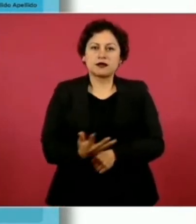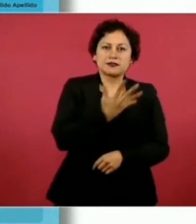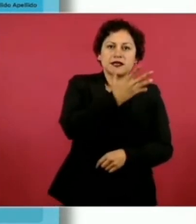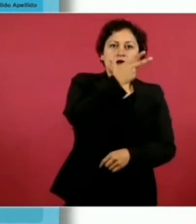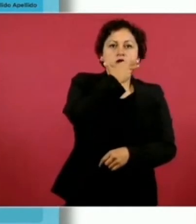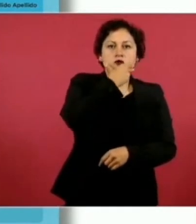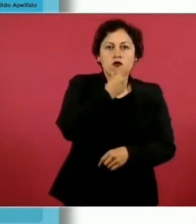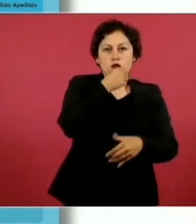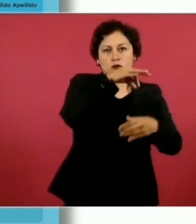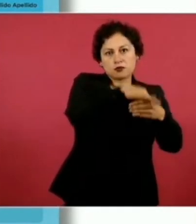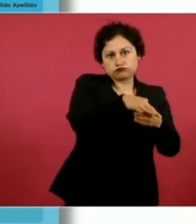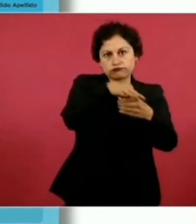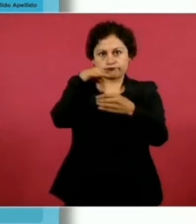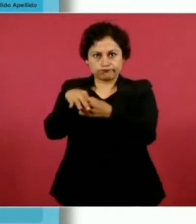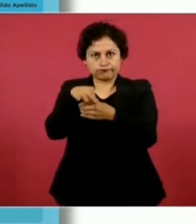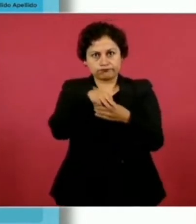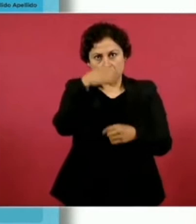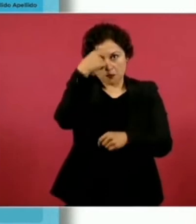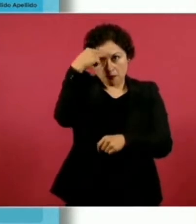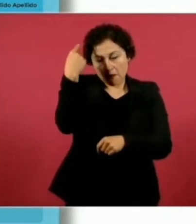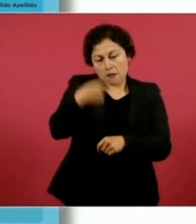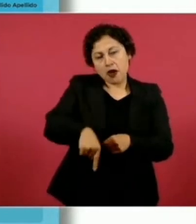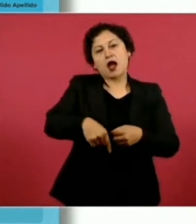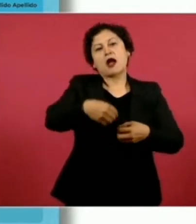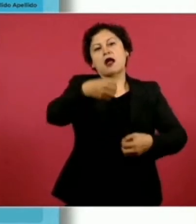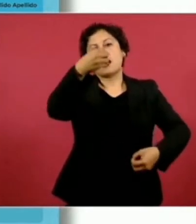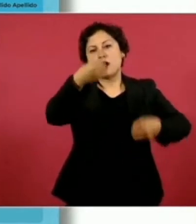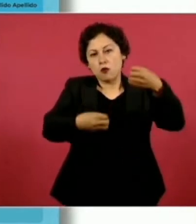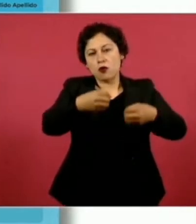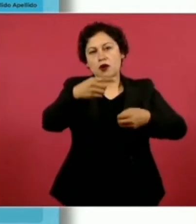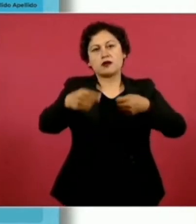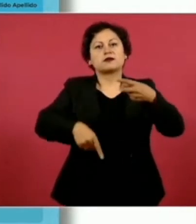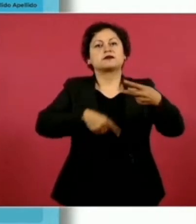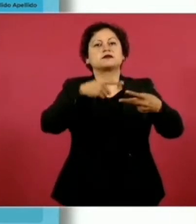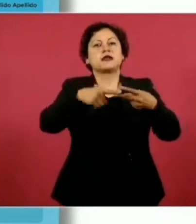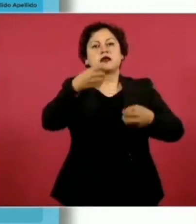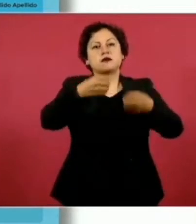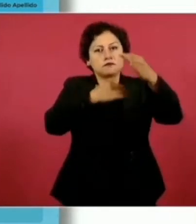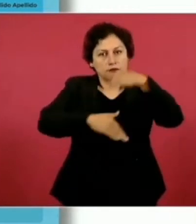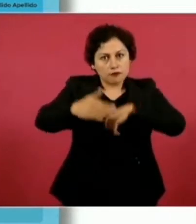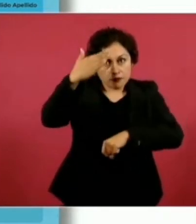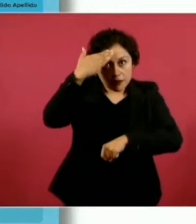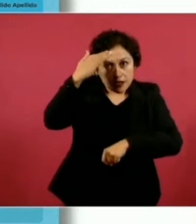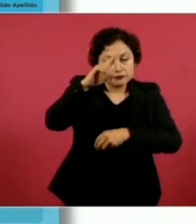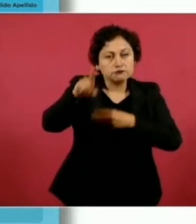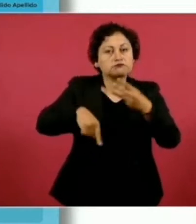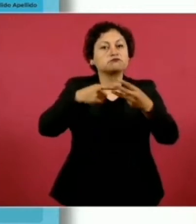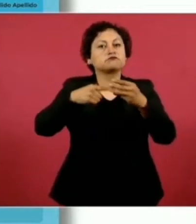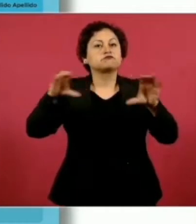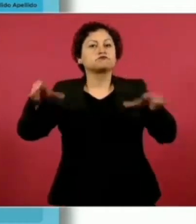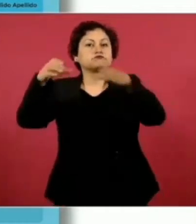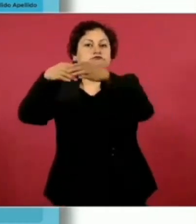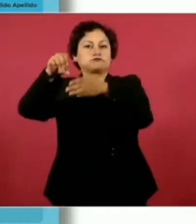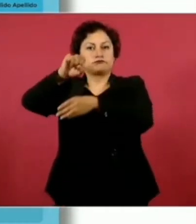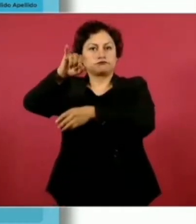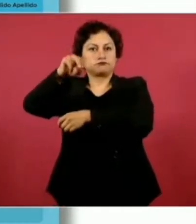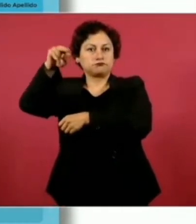para el caso de jueces, para el caso de magistrados, para el caso de ministros habremos de votar por